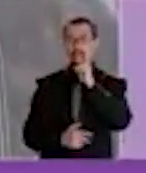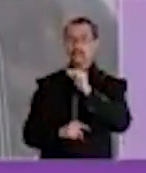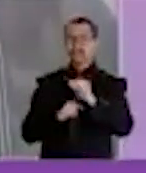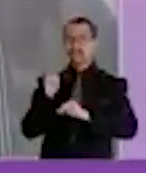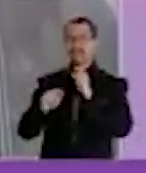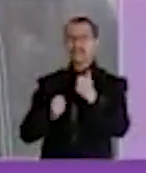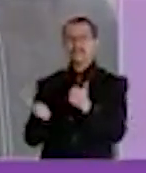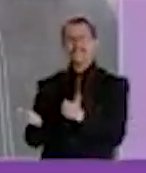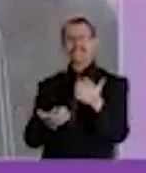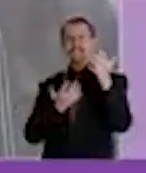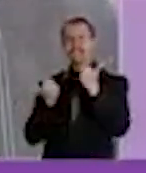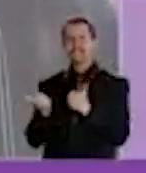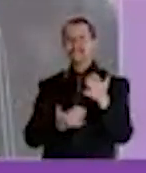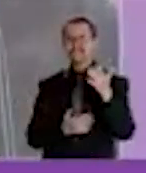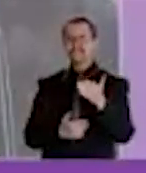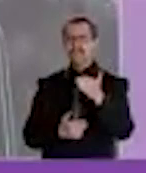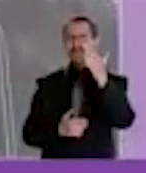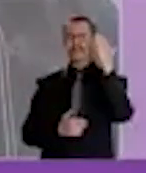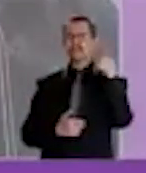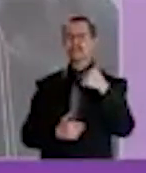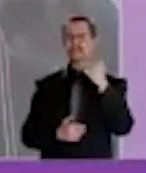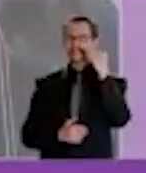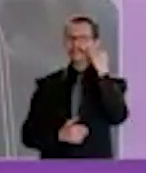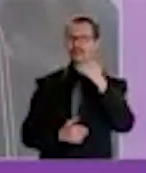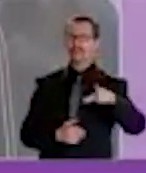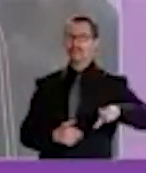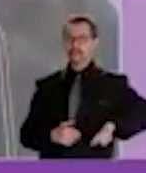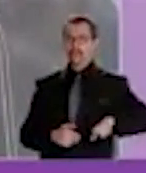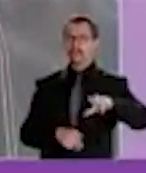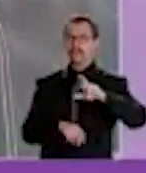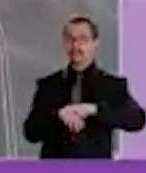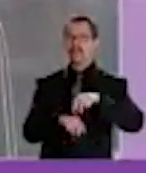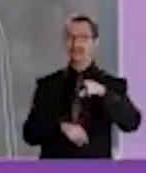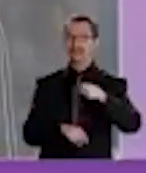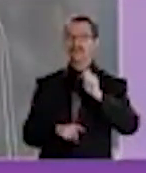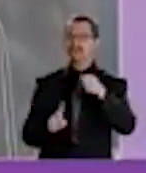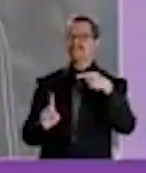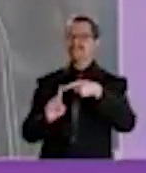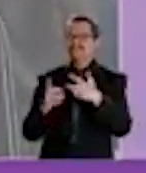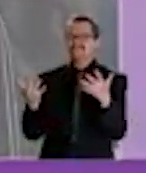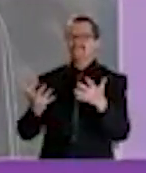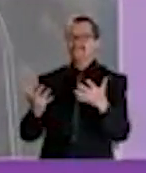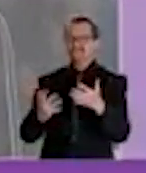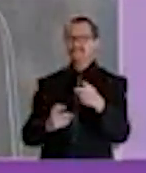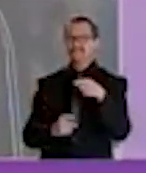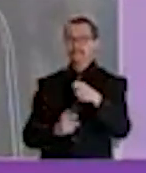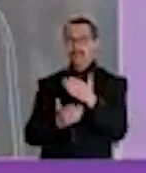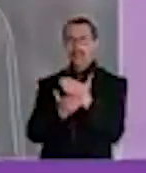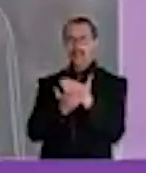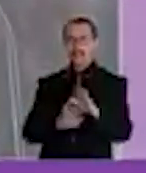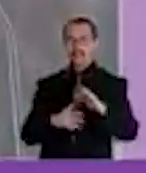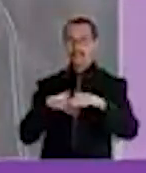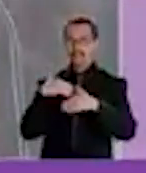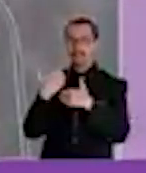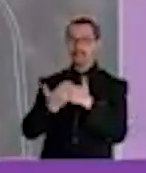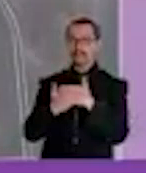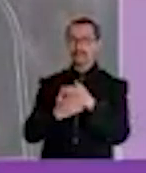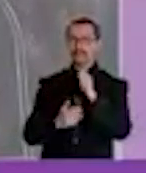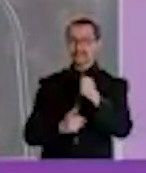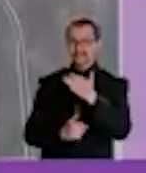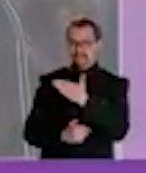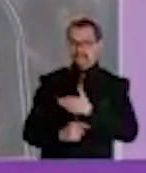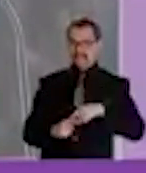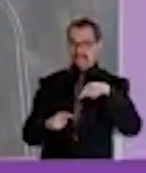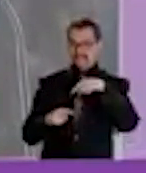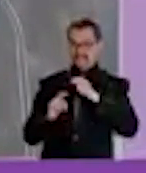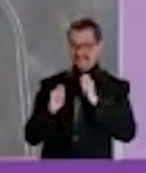gobernador y que pensaría hacer usted como presidente para combatir este que ha destrozado no